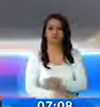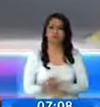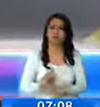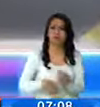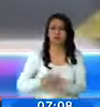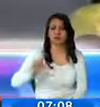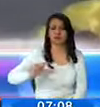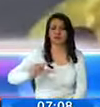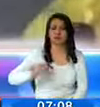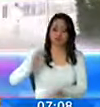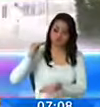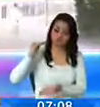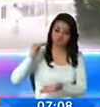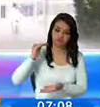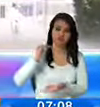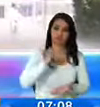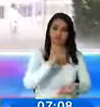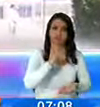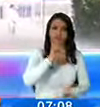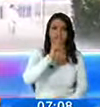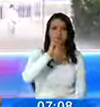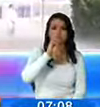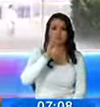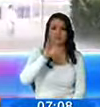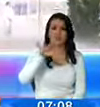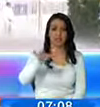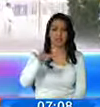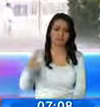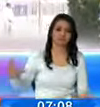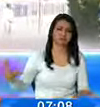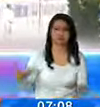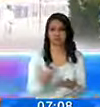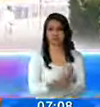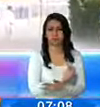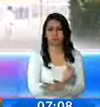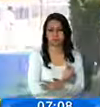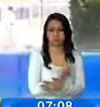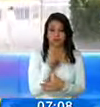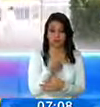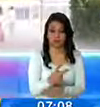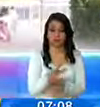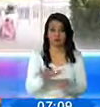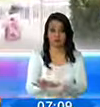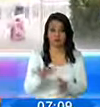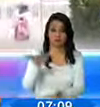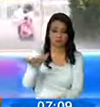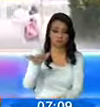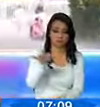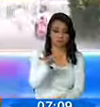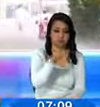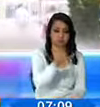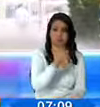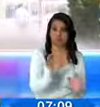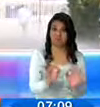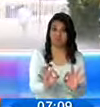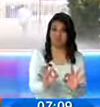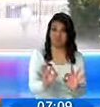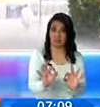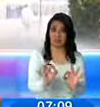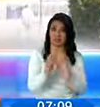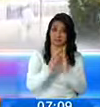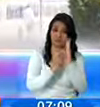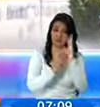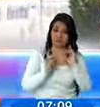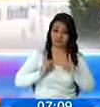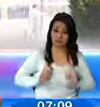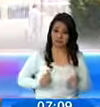envases desechables. De 160 litros decomisados, con las condiciones en las que se encuentran este tipo de alcohol, no son las más higiénicas del todo. El